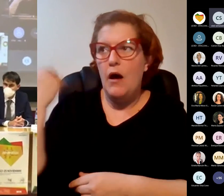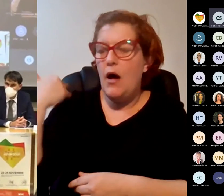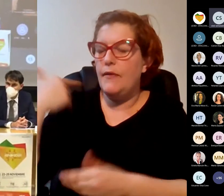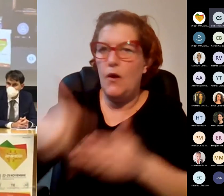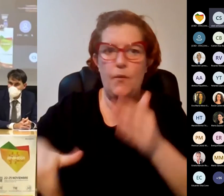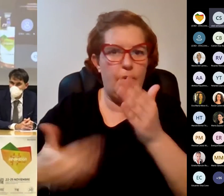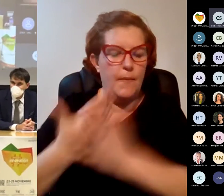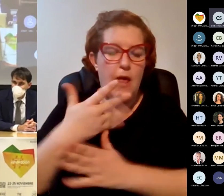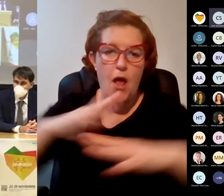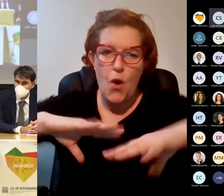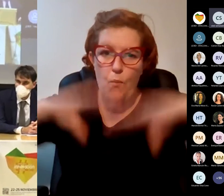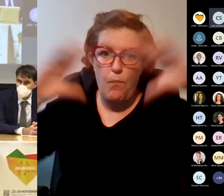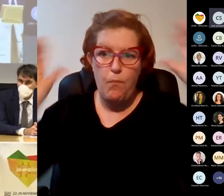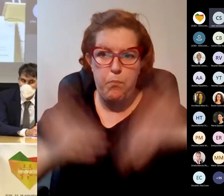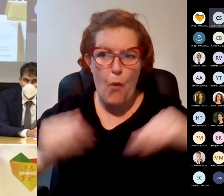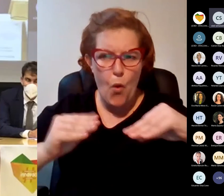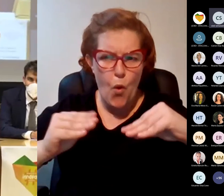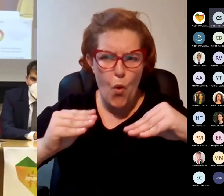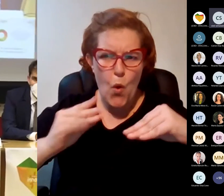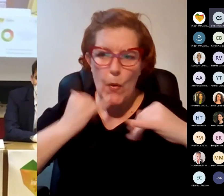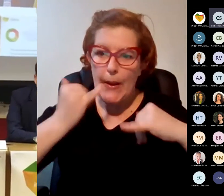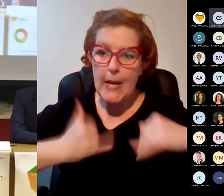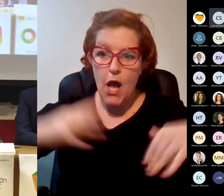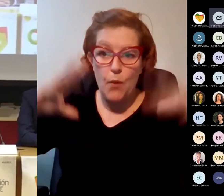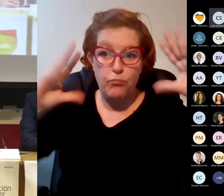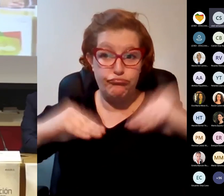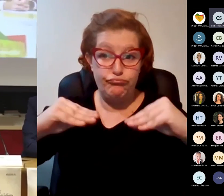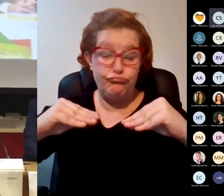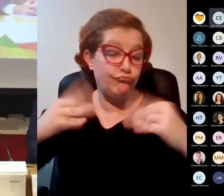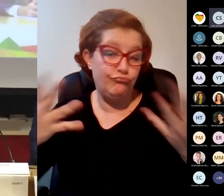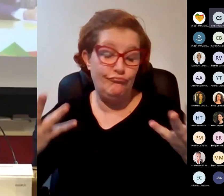que ha ocurrido esta mañana en el campus